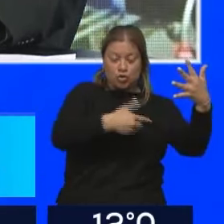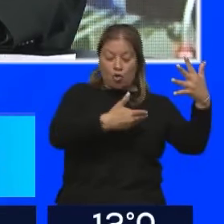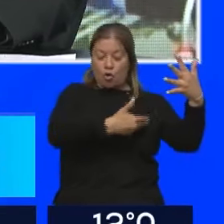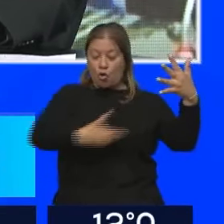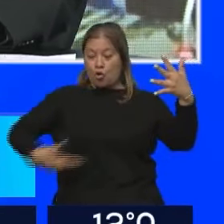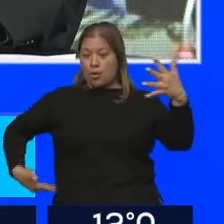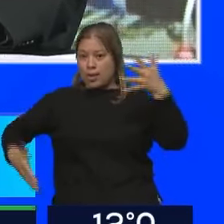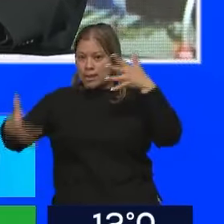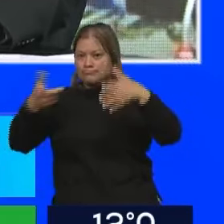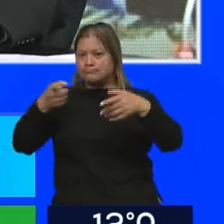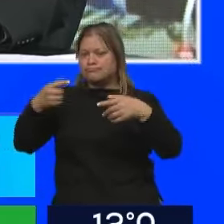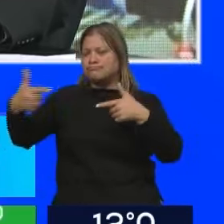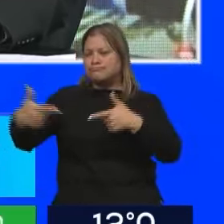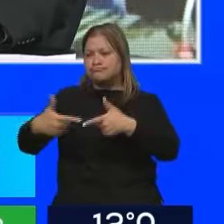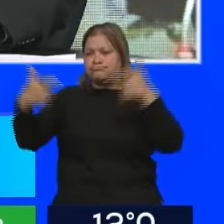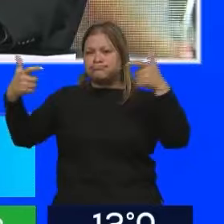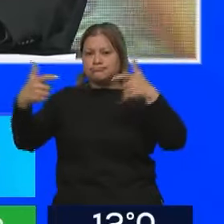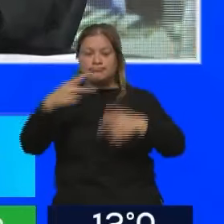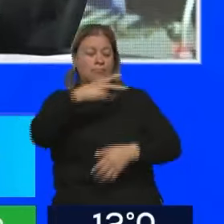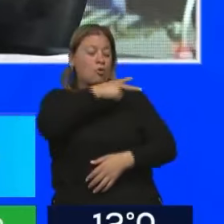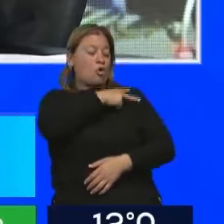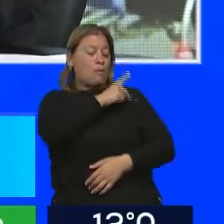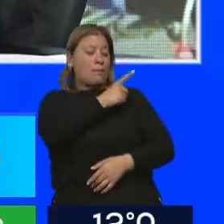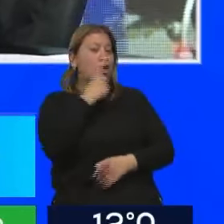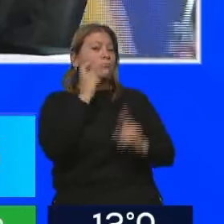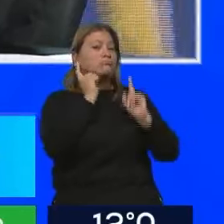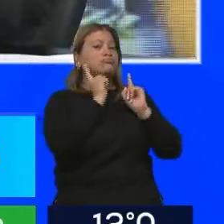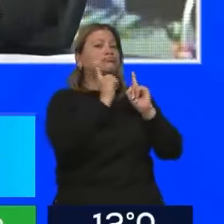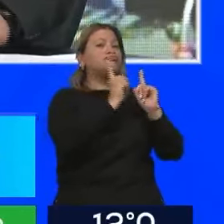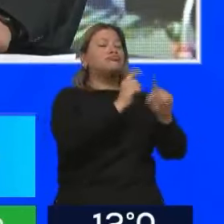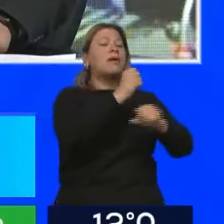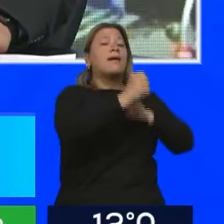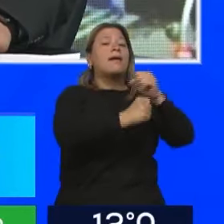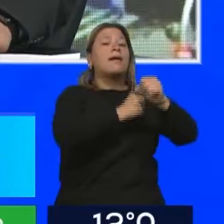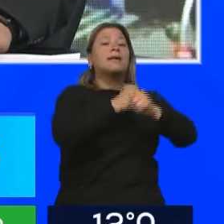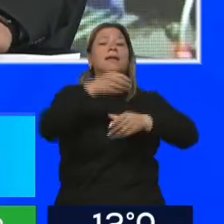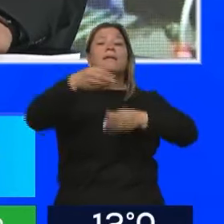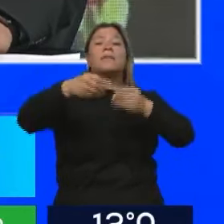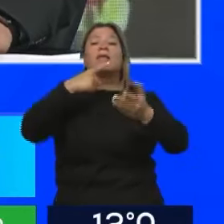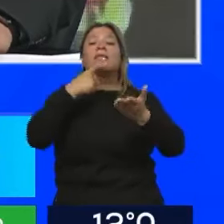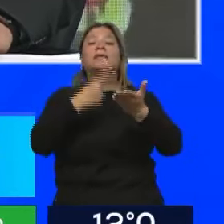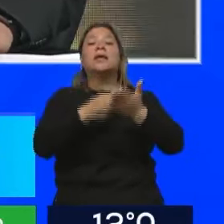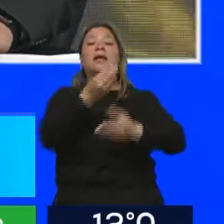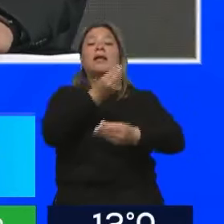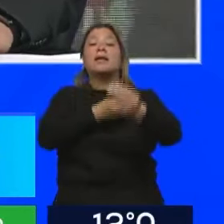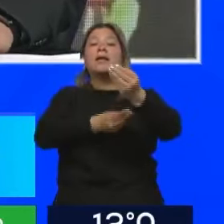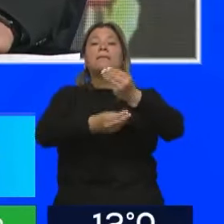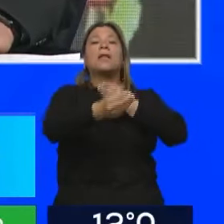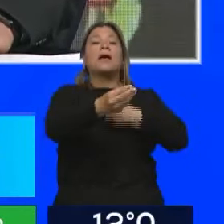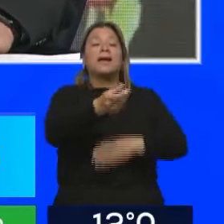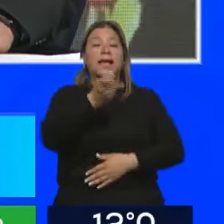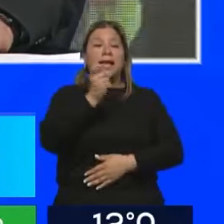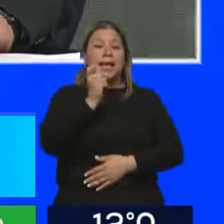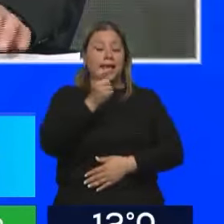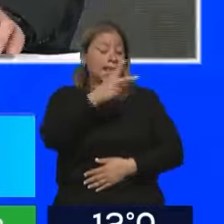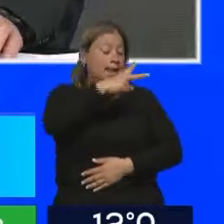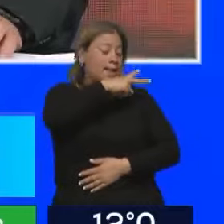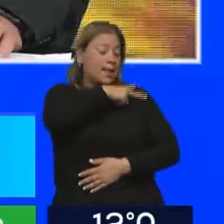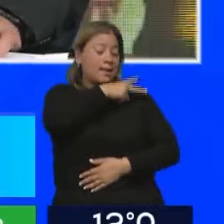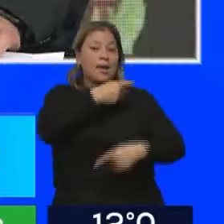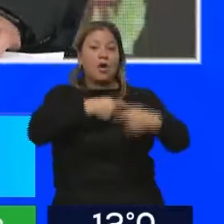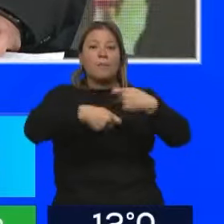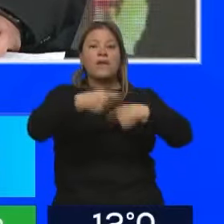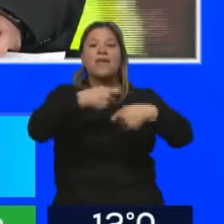que se va a quedar hasta que la compañía decida quién va a ser su reemplazante? Pero este gerente de operaciones